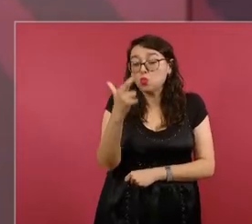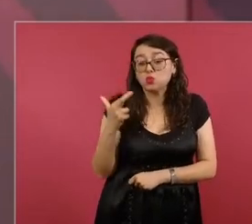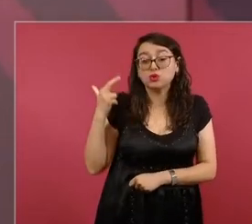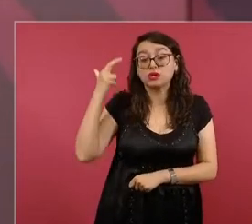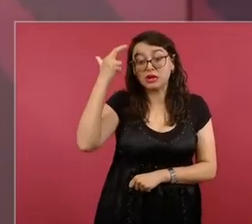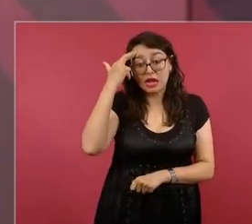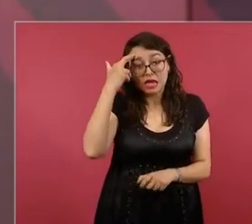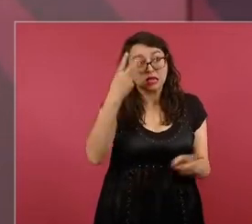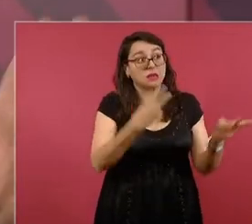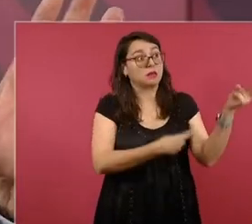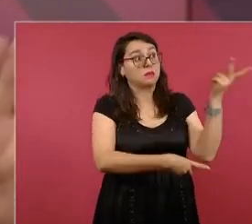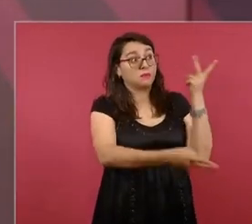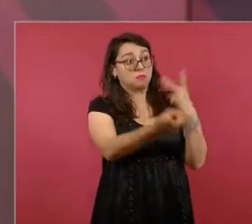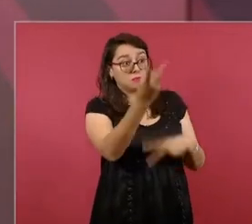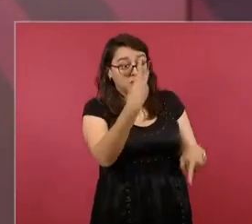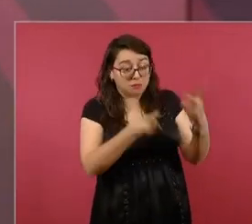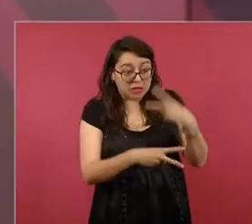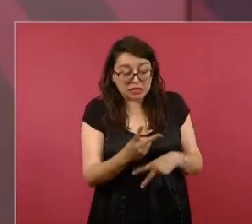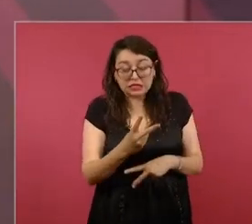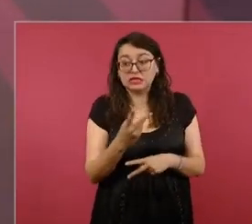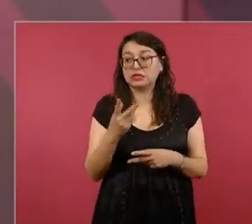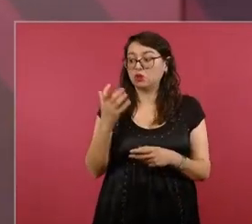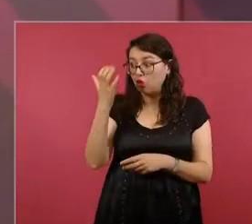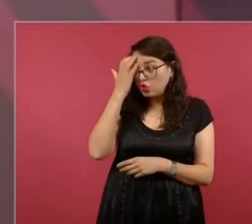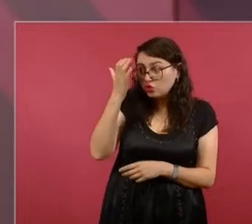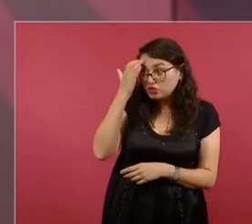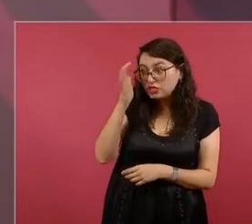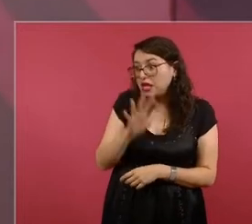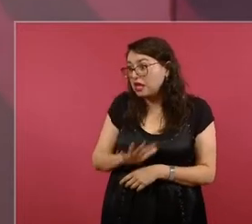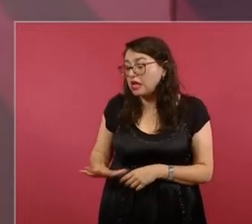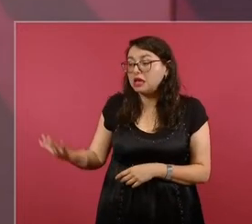a la llamada entonces Nueva España.